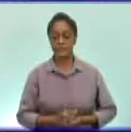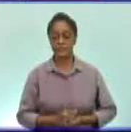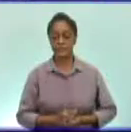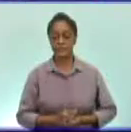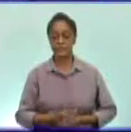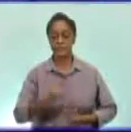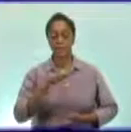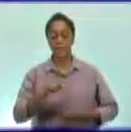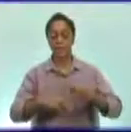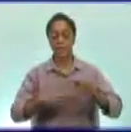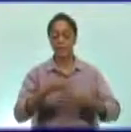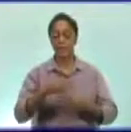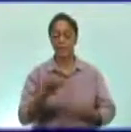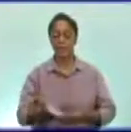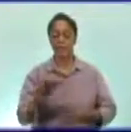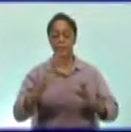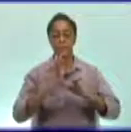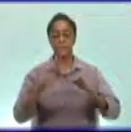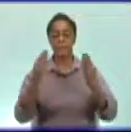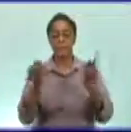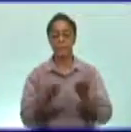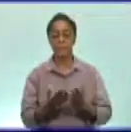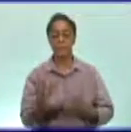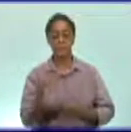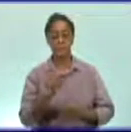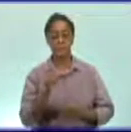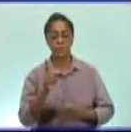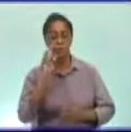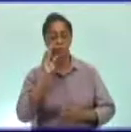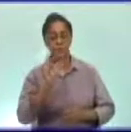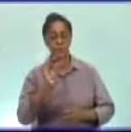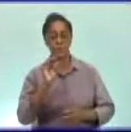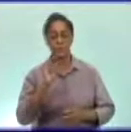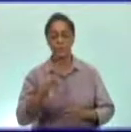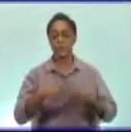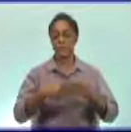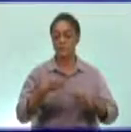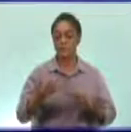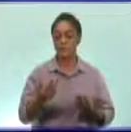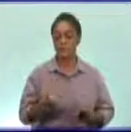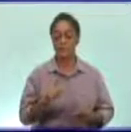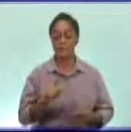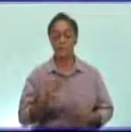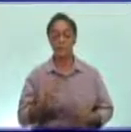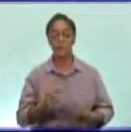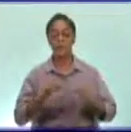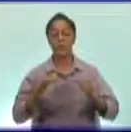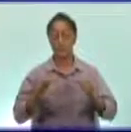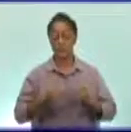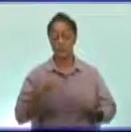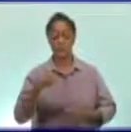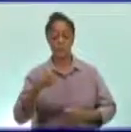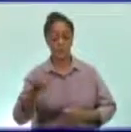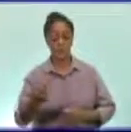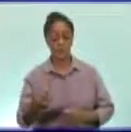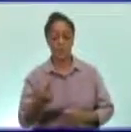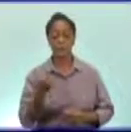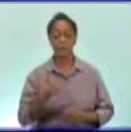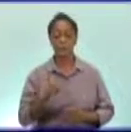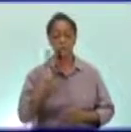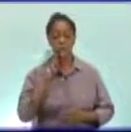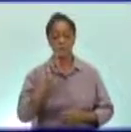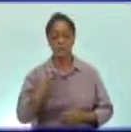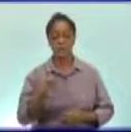Lo que hace crecer al mundo no es el descubrir cómo está hecho, sino el esfuerzo de cada uno para